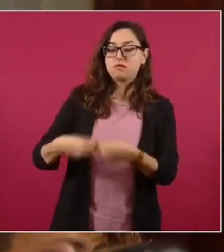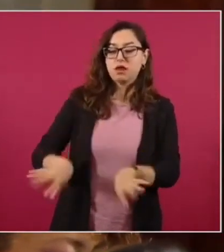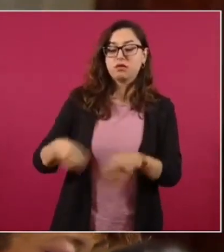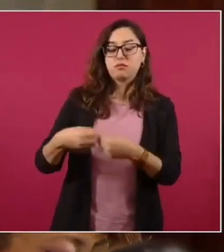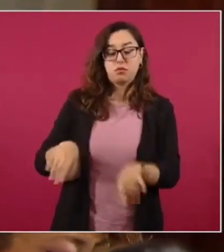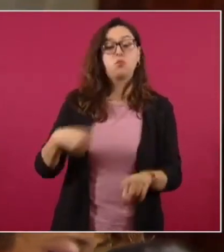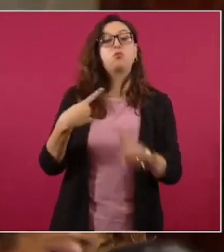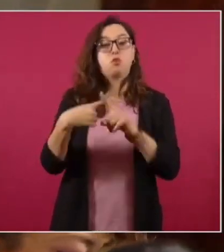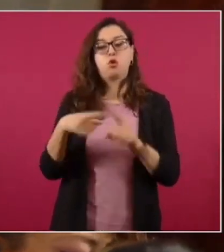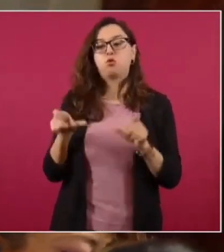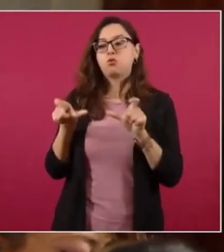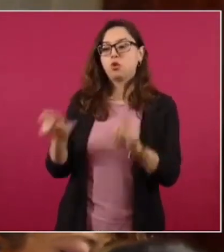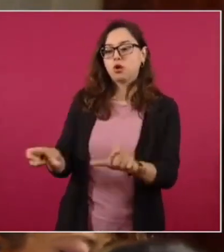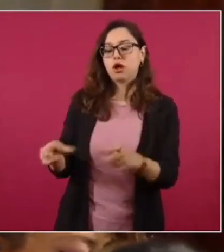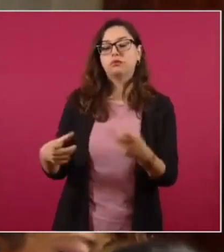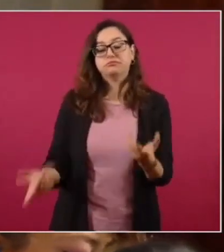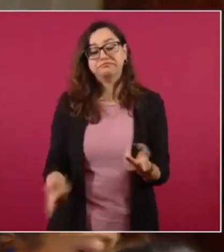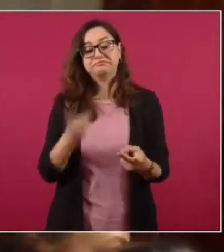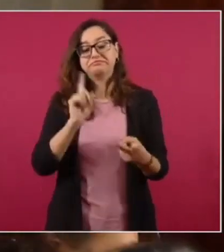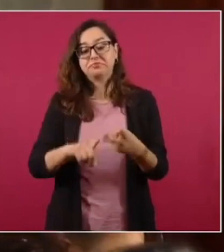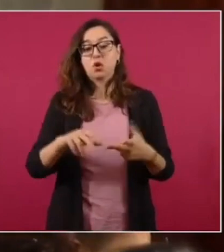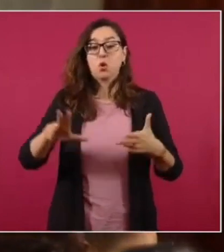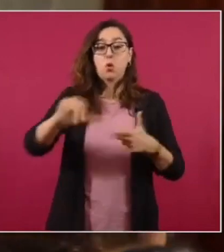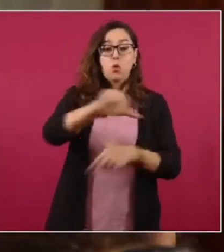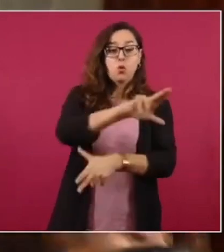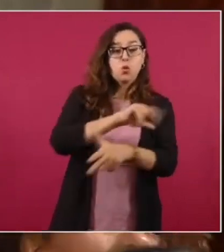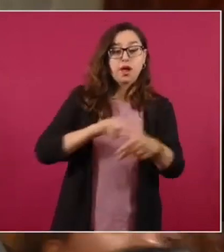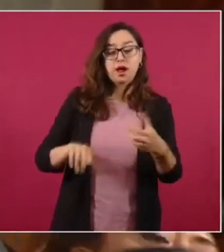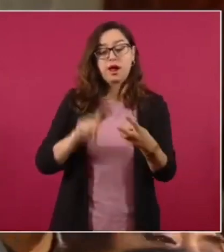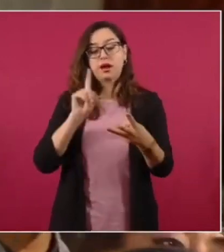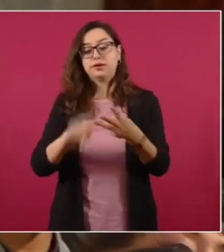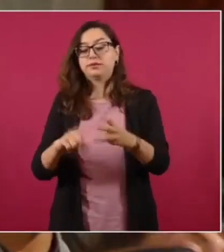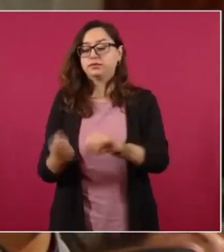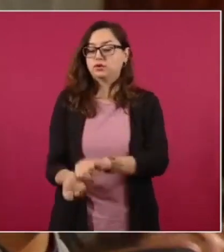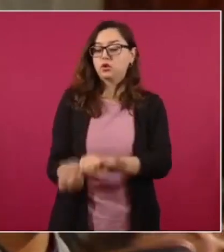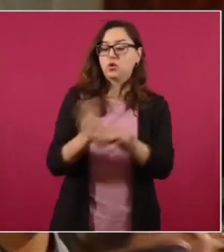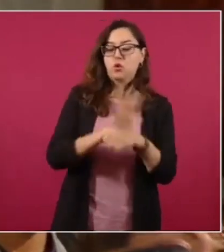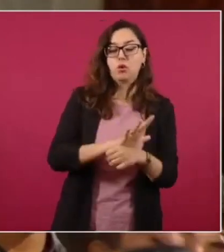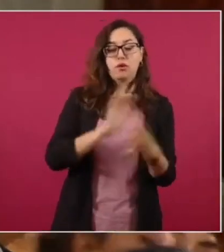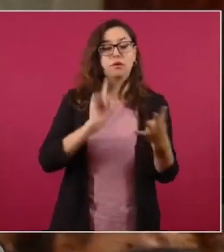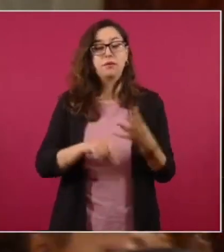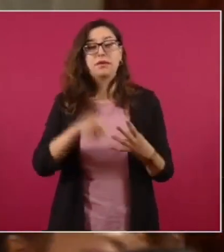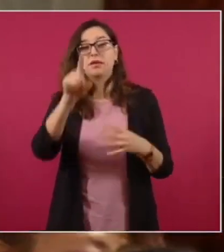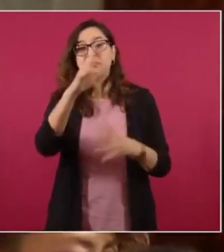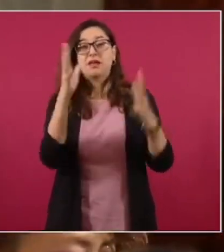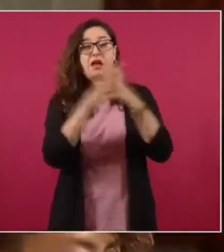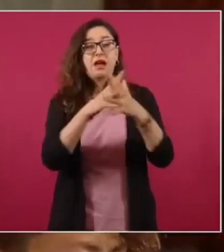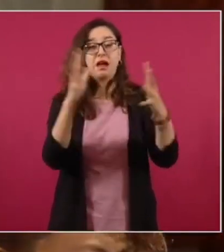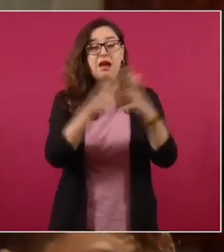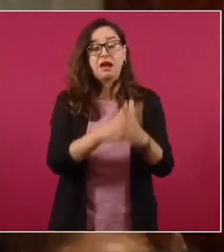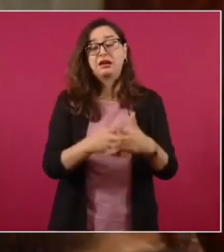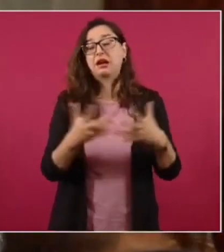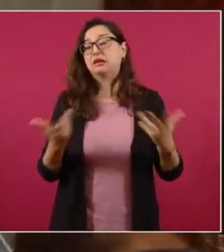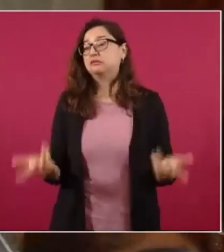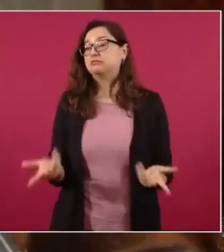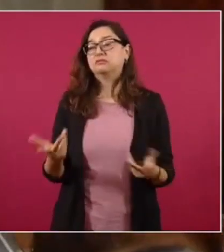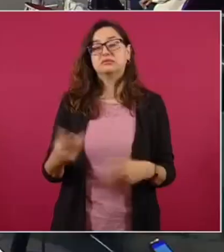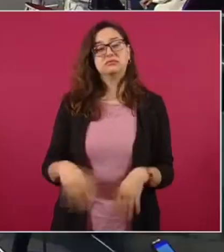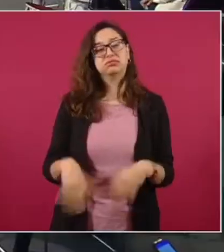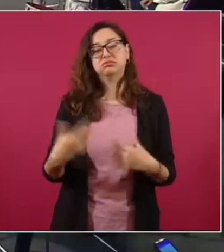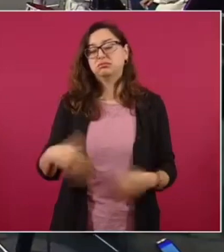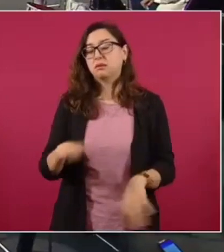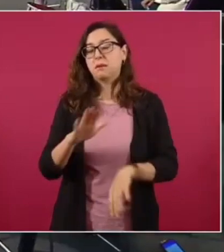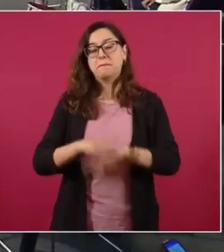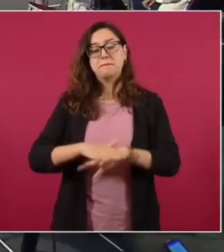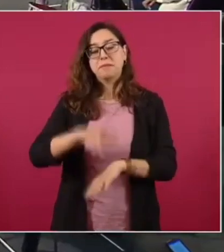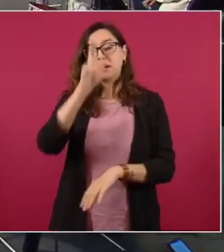el conflicto de Rusia con Ucrania se ha agravado muchísimo. Entonces ellos piden que pues el fin a este bloqueo, como usted lo menciona, porque